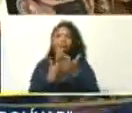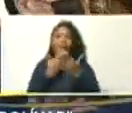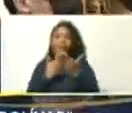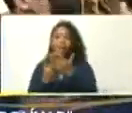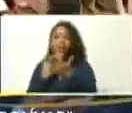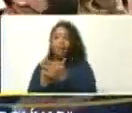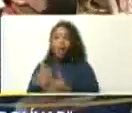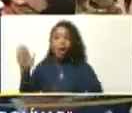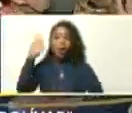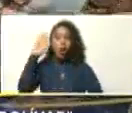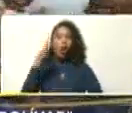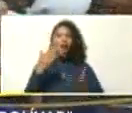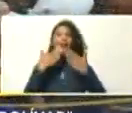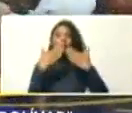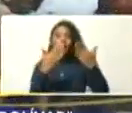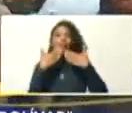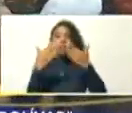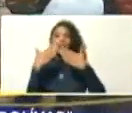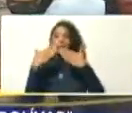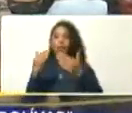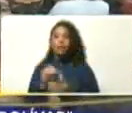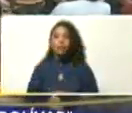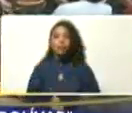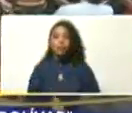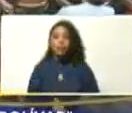al jurado, gracias.